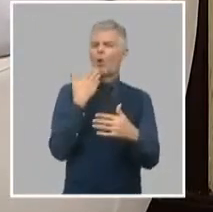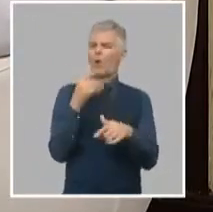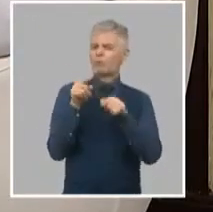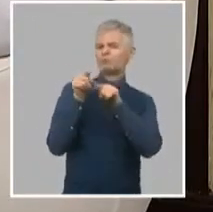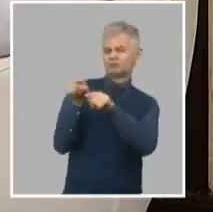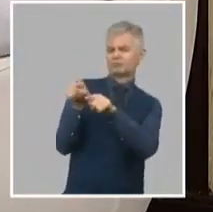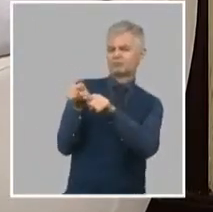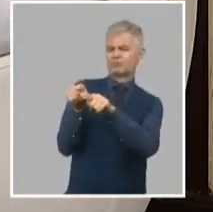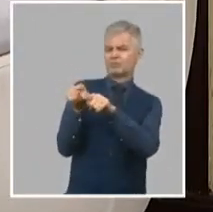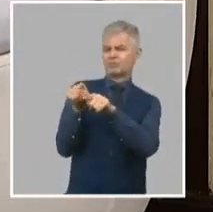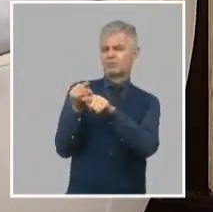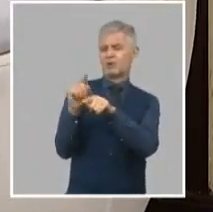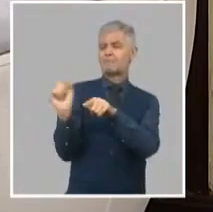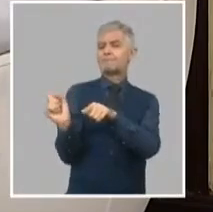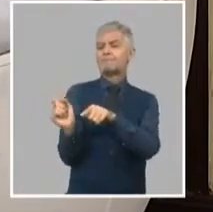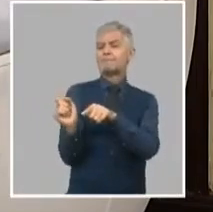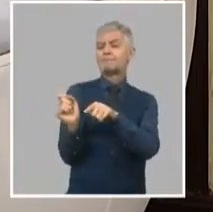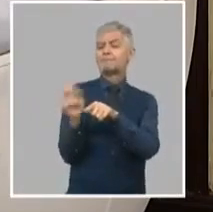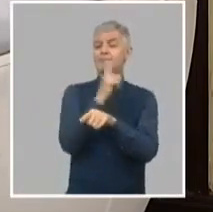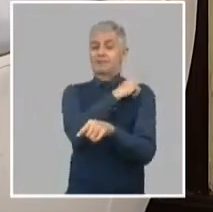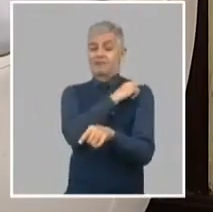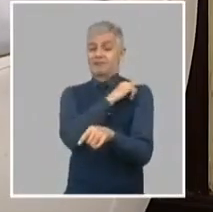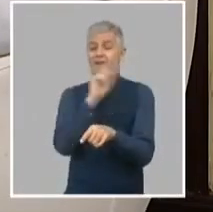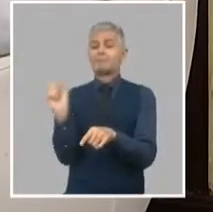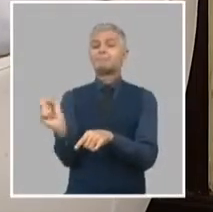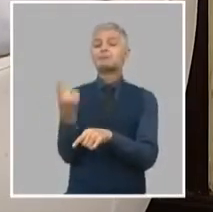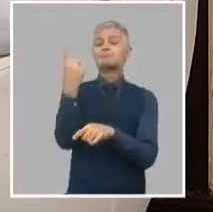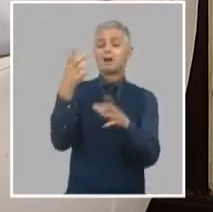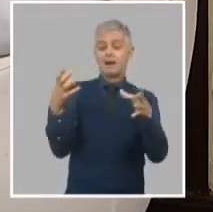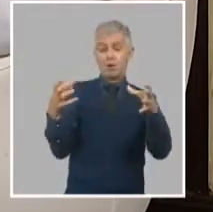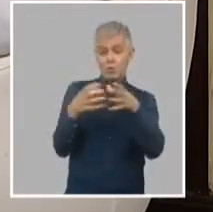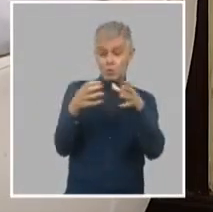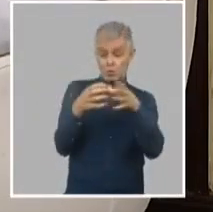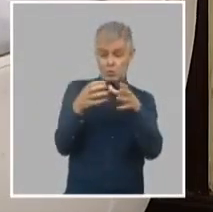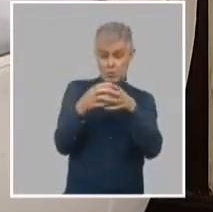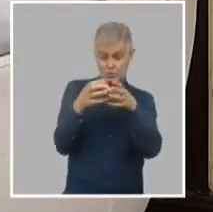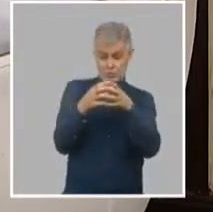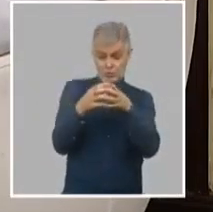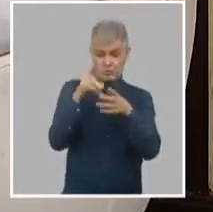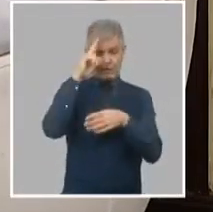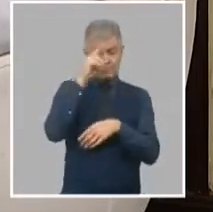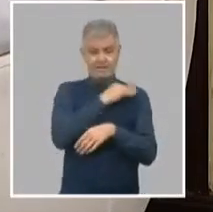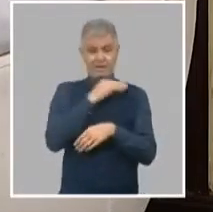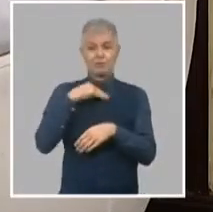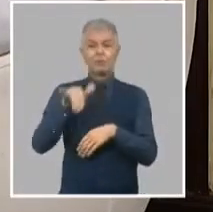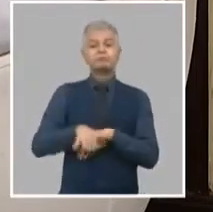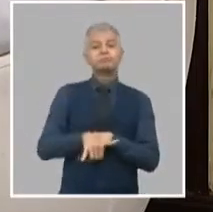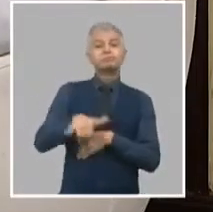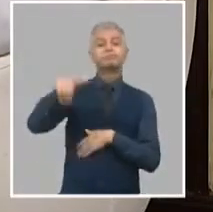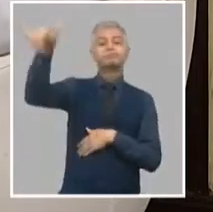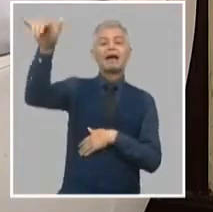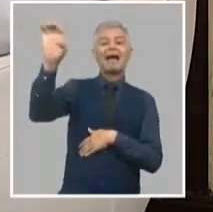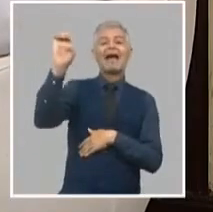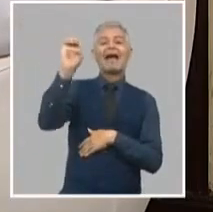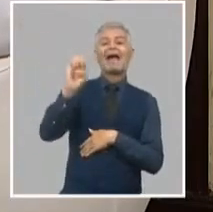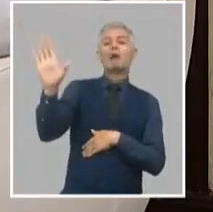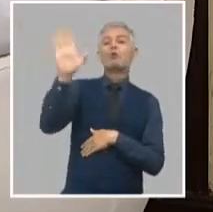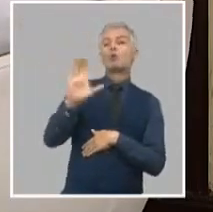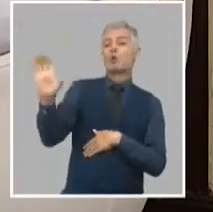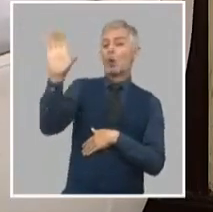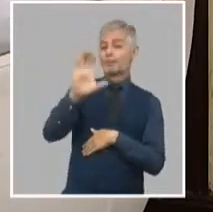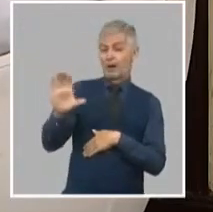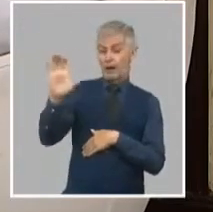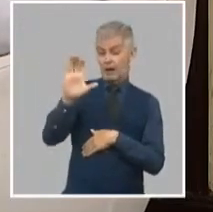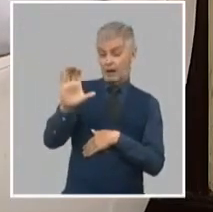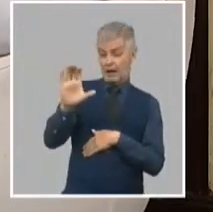encabezar la primera brigada médica que iría a un país de Europa que enfrentaría un fenómeno sanitario desconocido como